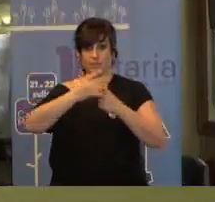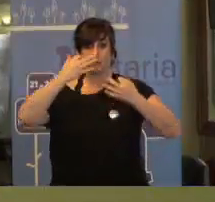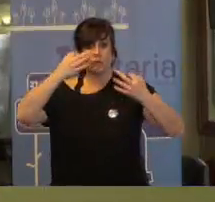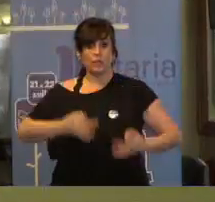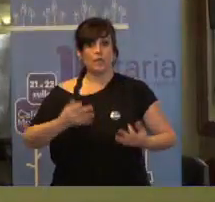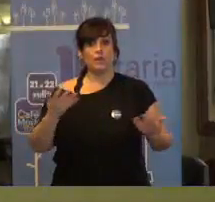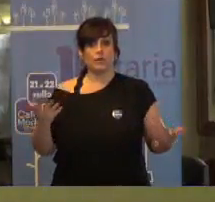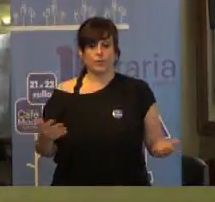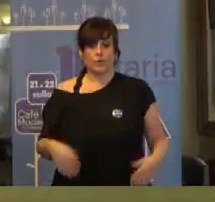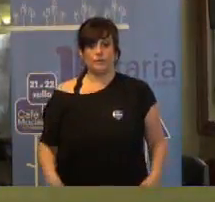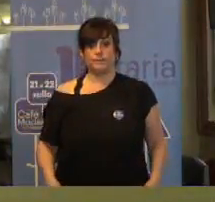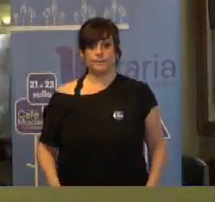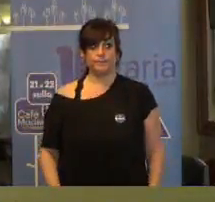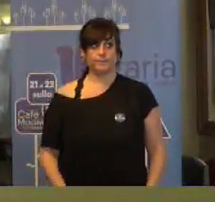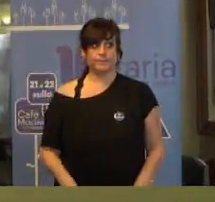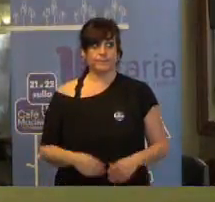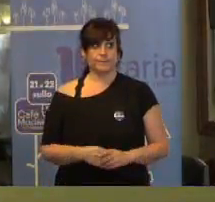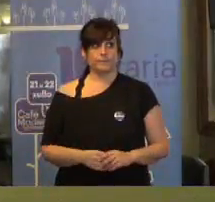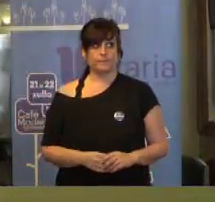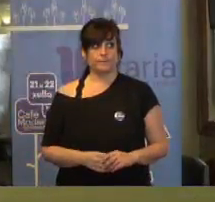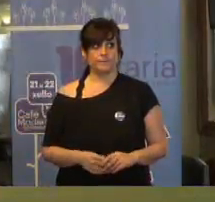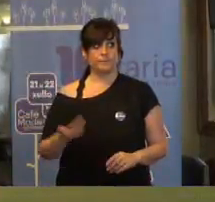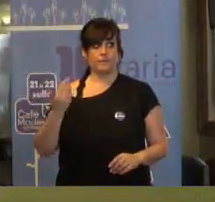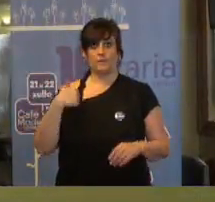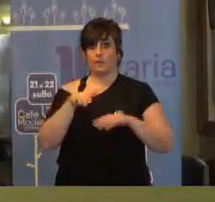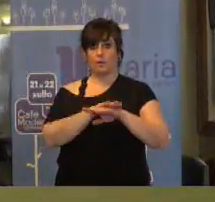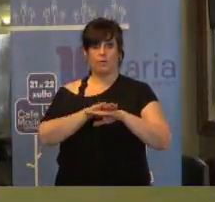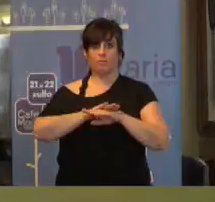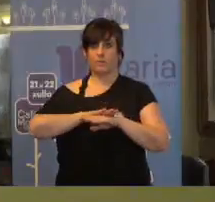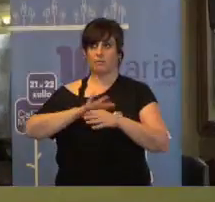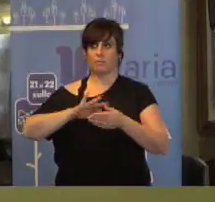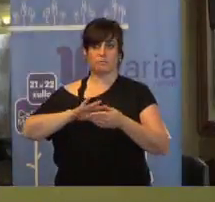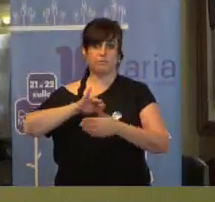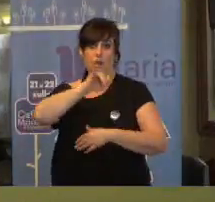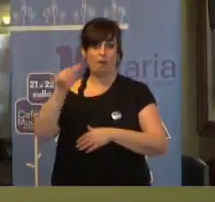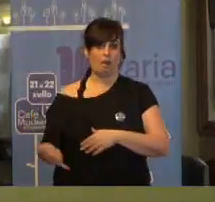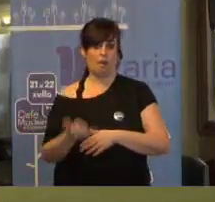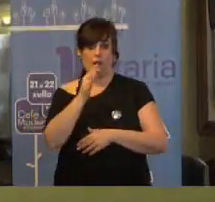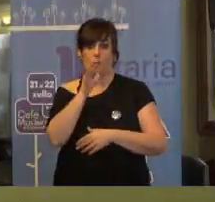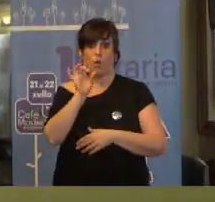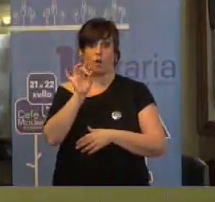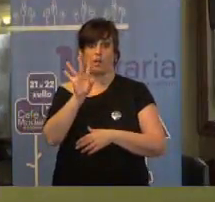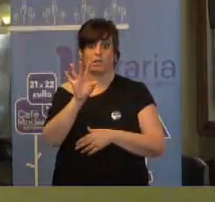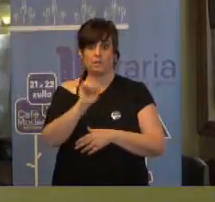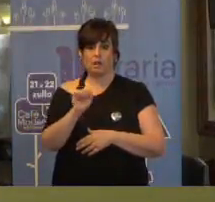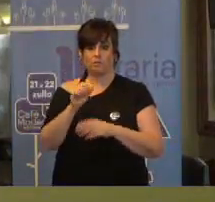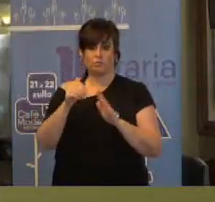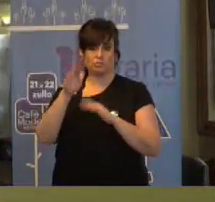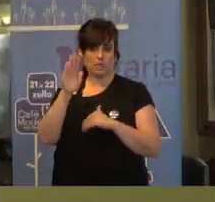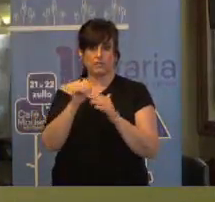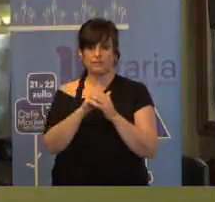hai un esgotamento, xa despois de case 20 anos de goberno, e, ademais, máis aló de